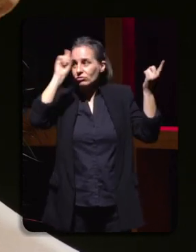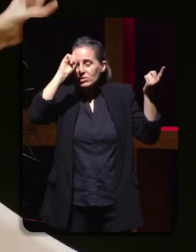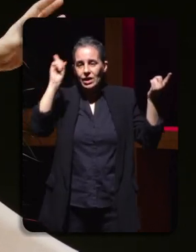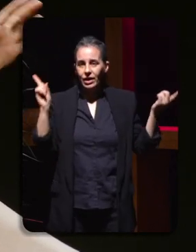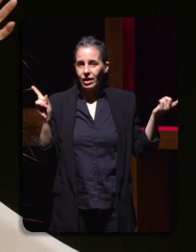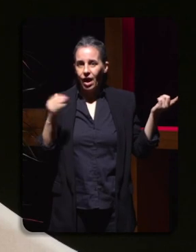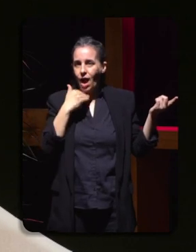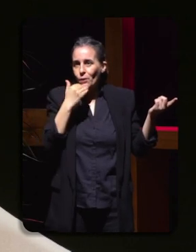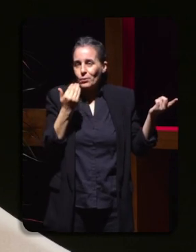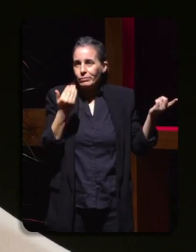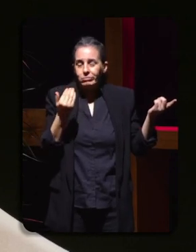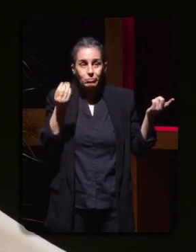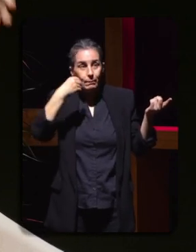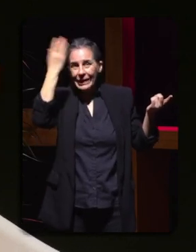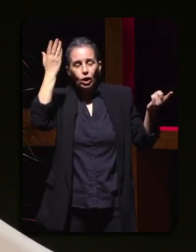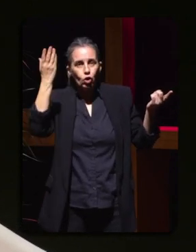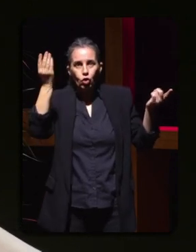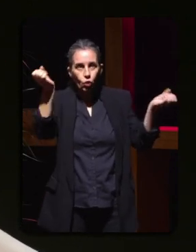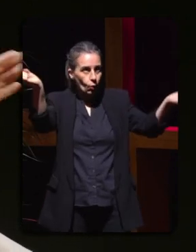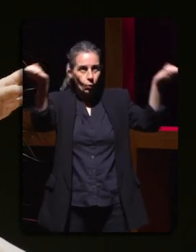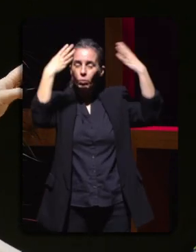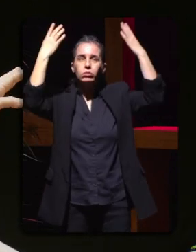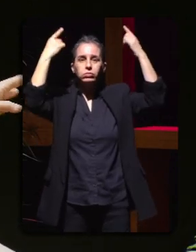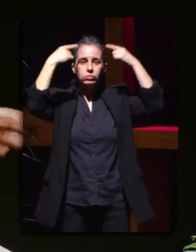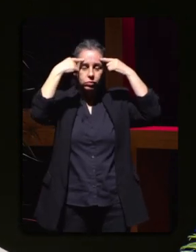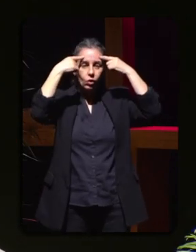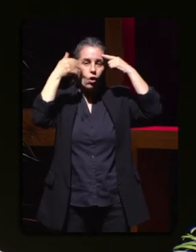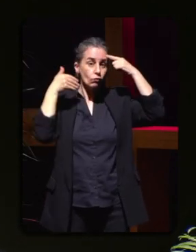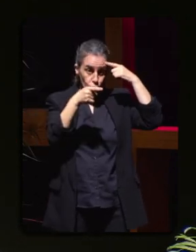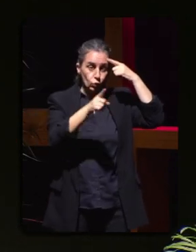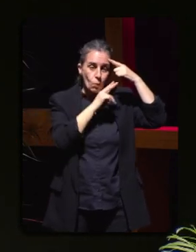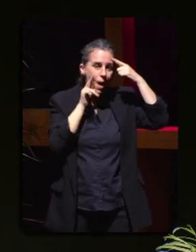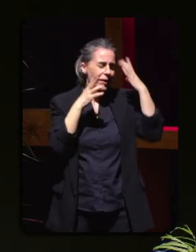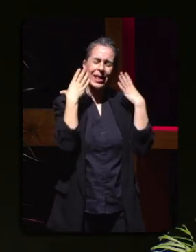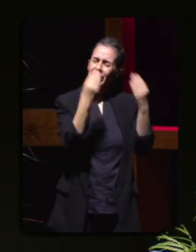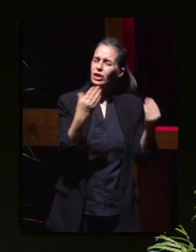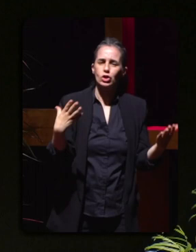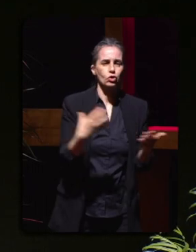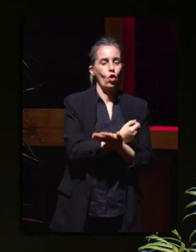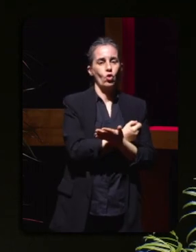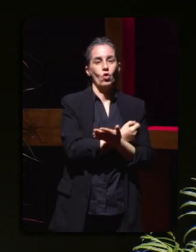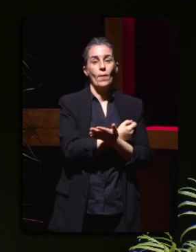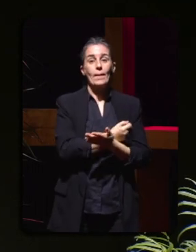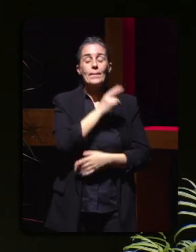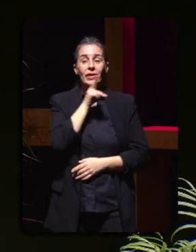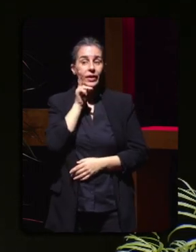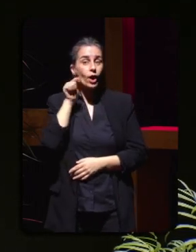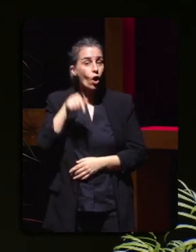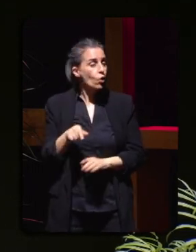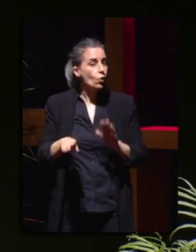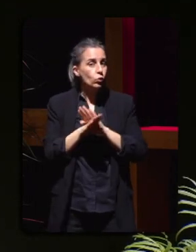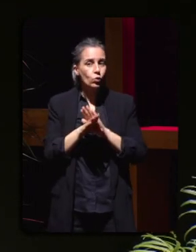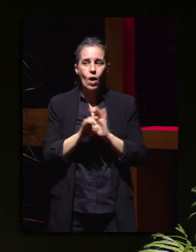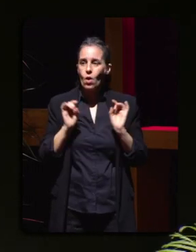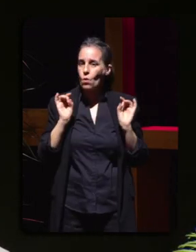mítico que es que está la formación innata de cuando seas madre lo entiendes todo y la maternidad sigue siendo hoy desgraciadamente